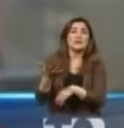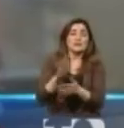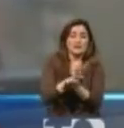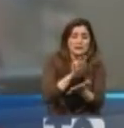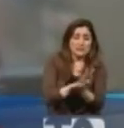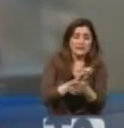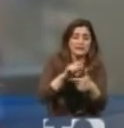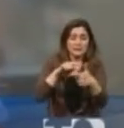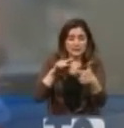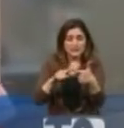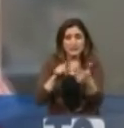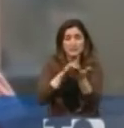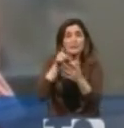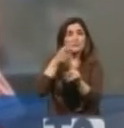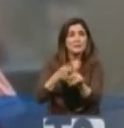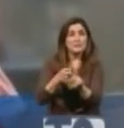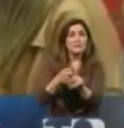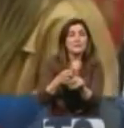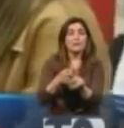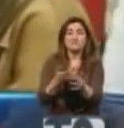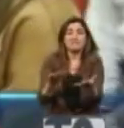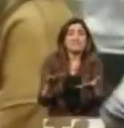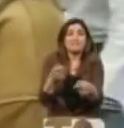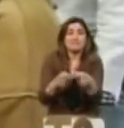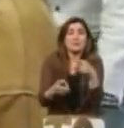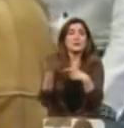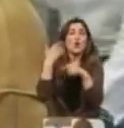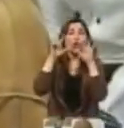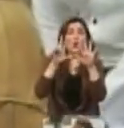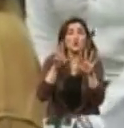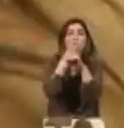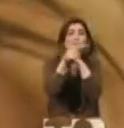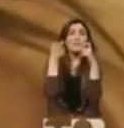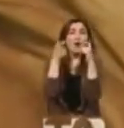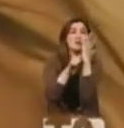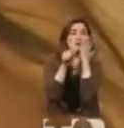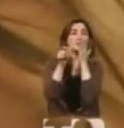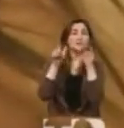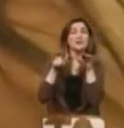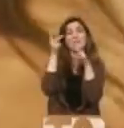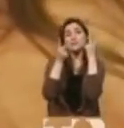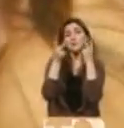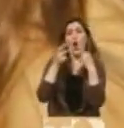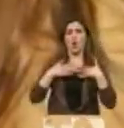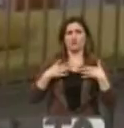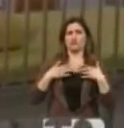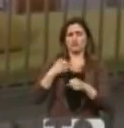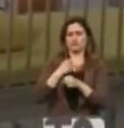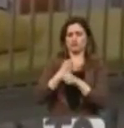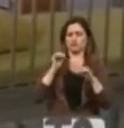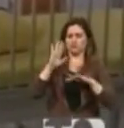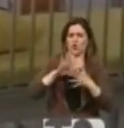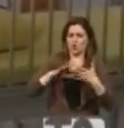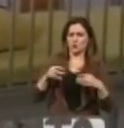escuela, pensiones, no hay cómo. El pasado 8 de marzo, la ministra Verónica Espinosa visitó el hospital y se comprometió a trabajar en búsqueda